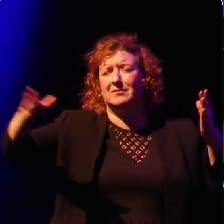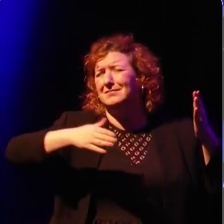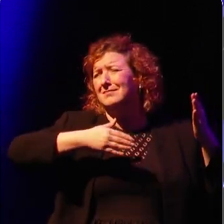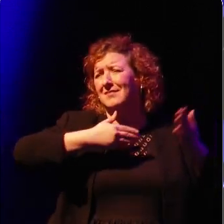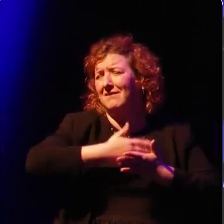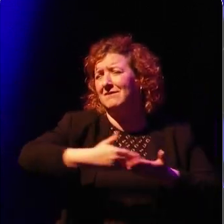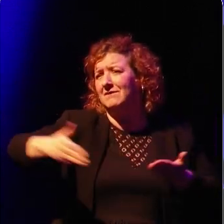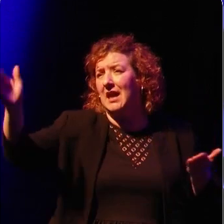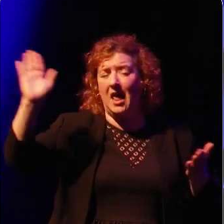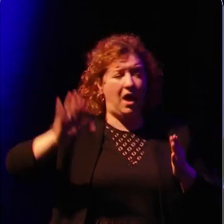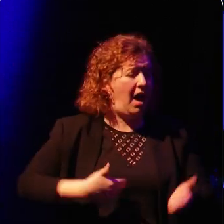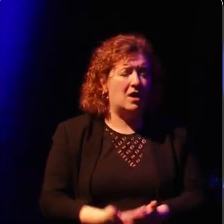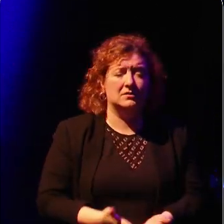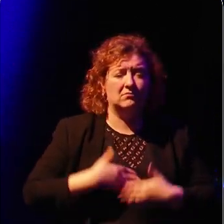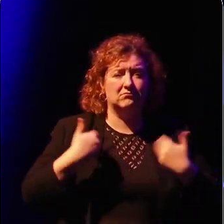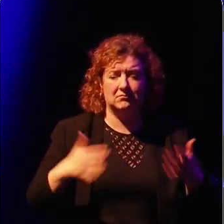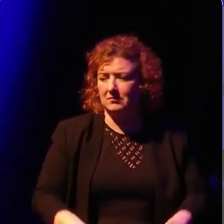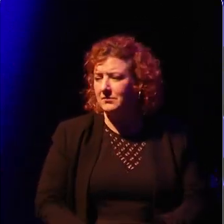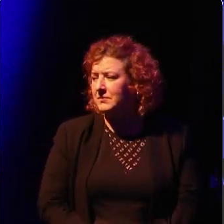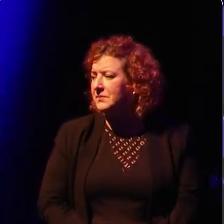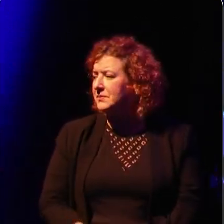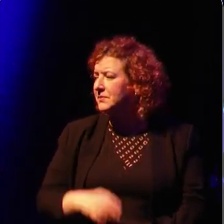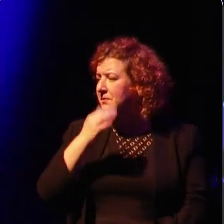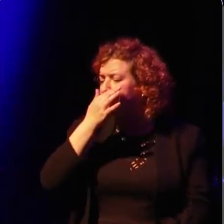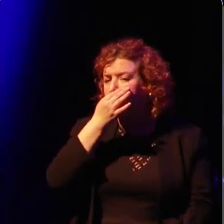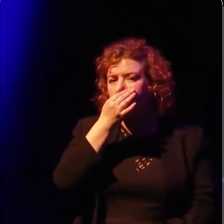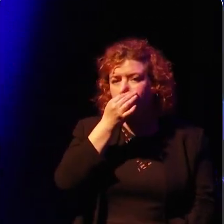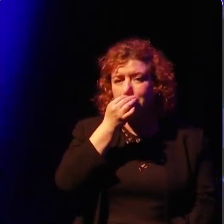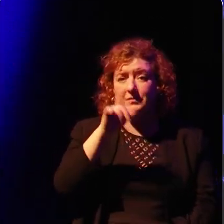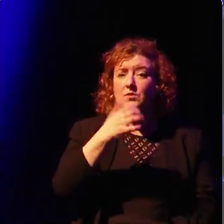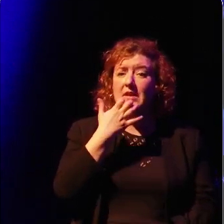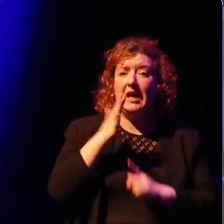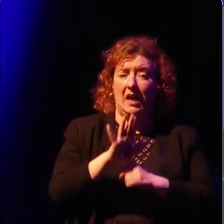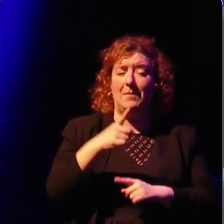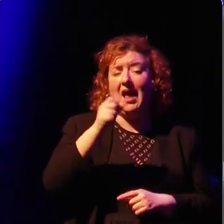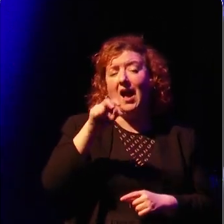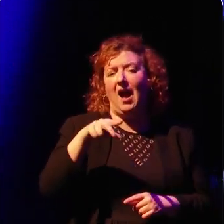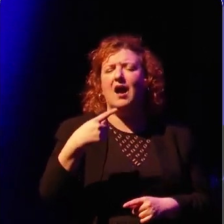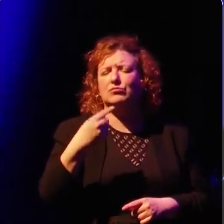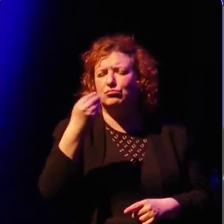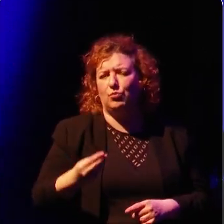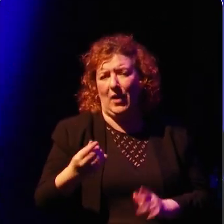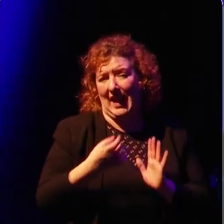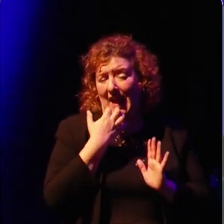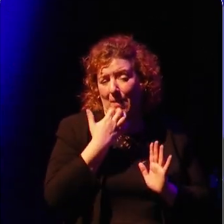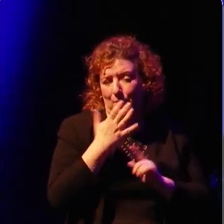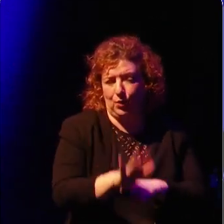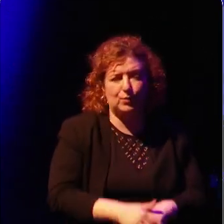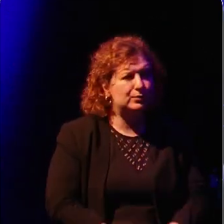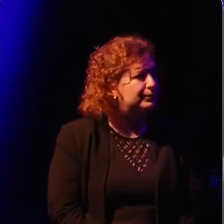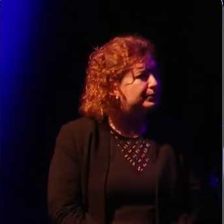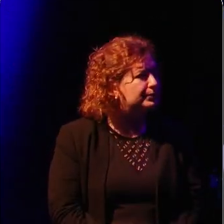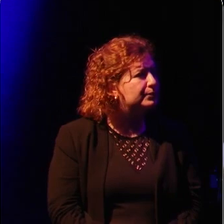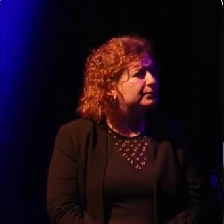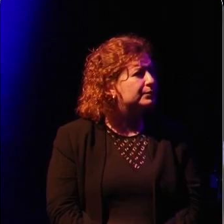infinito, todas las veces que tú quieras. ¿Vale? Ese es un buen ejemplo de Red GAN. Vale.